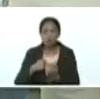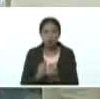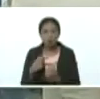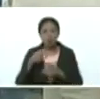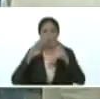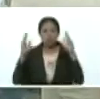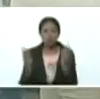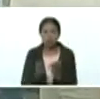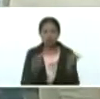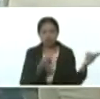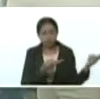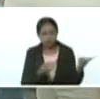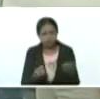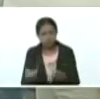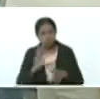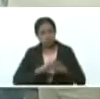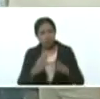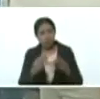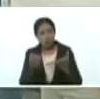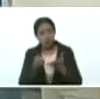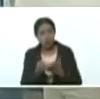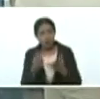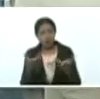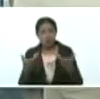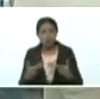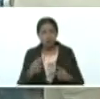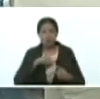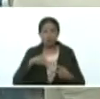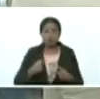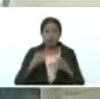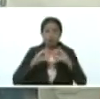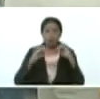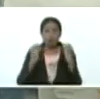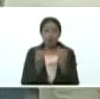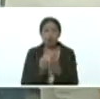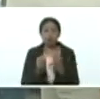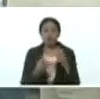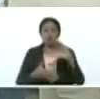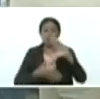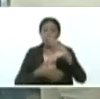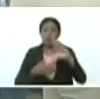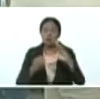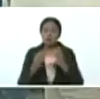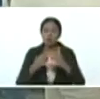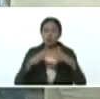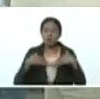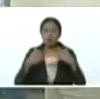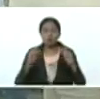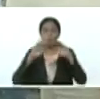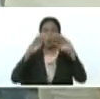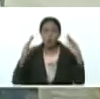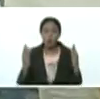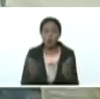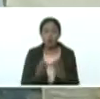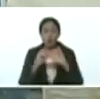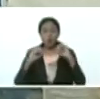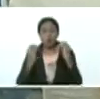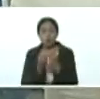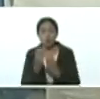bienvenido. Porque toda ayuda que ustedes dan de la Organización Panamericana de la Salud, de la Organización Mundial de la Salud, de la